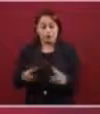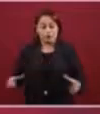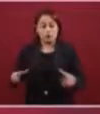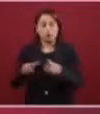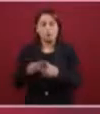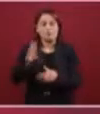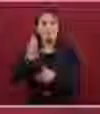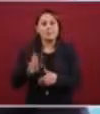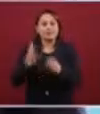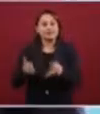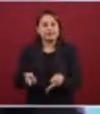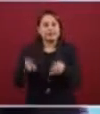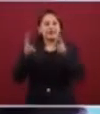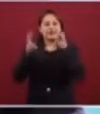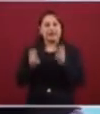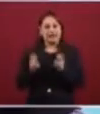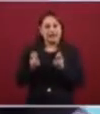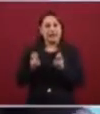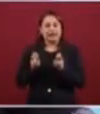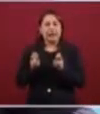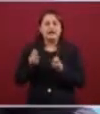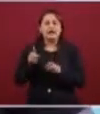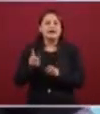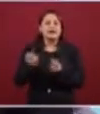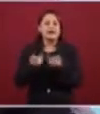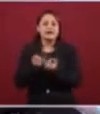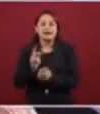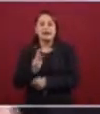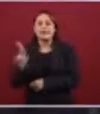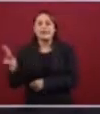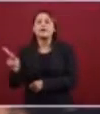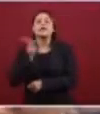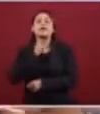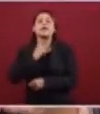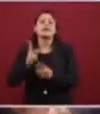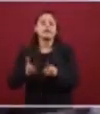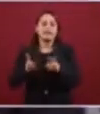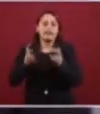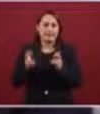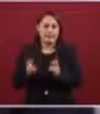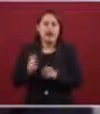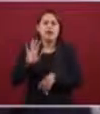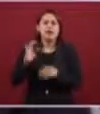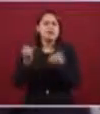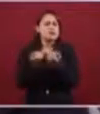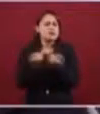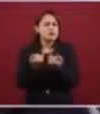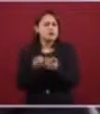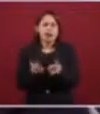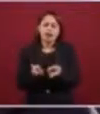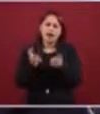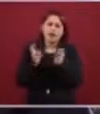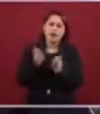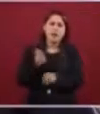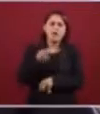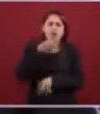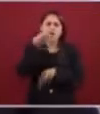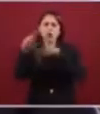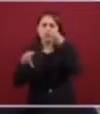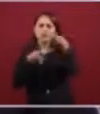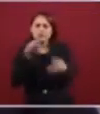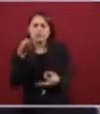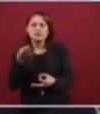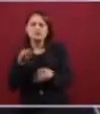Es decir, esta mafia que tenía secuestrada a la agencia, pues tenía